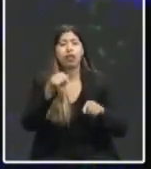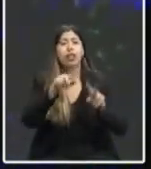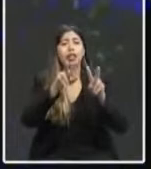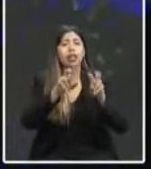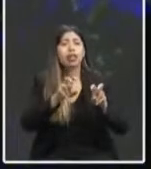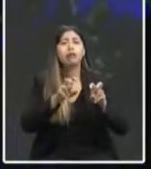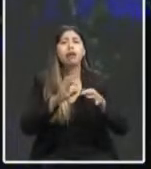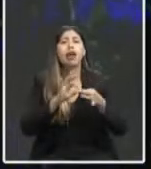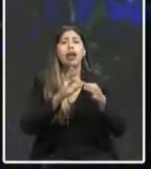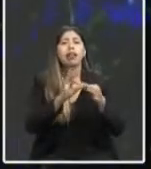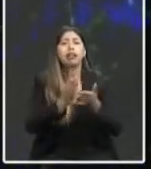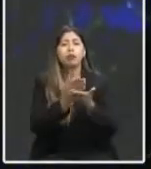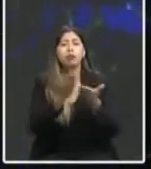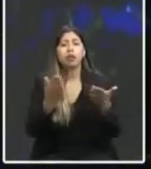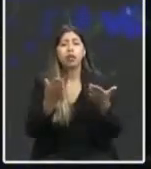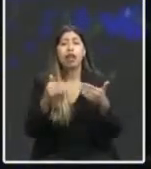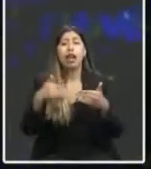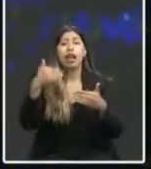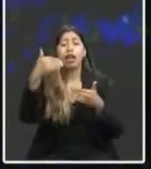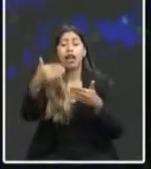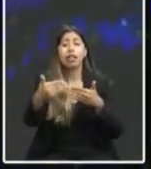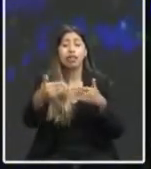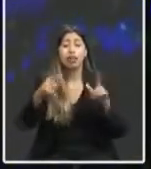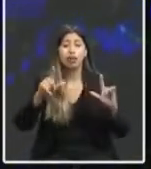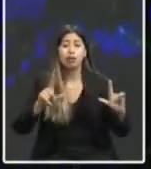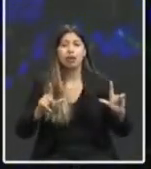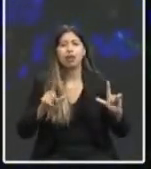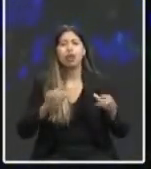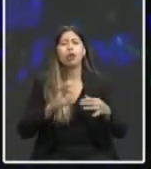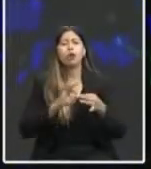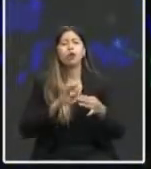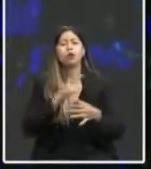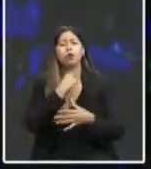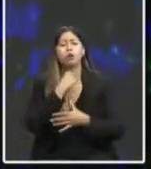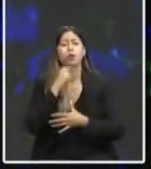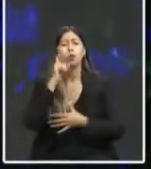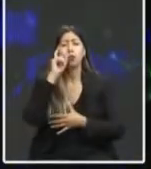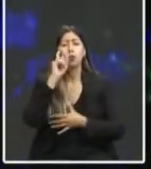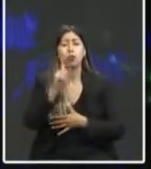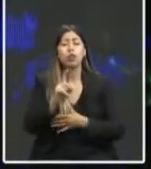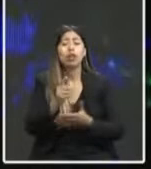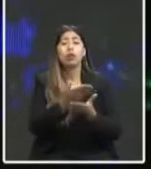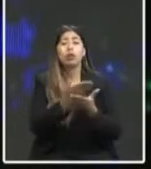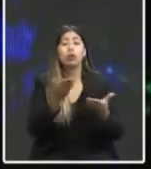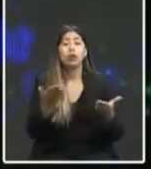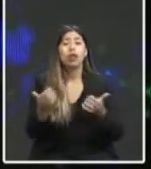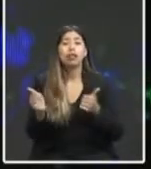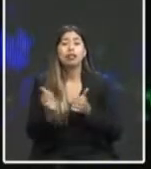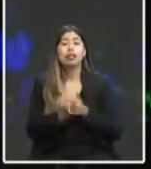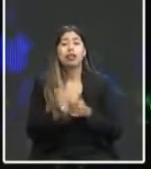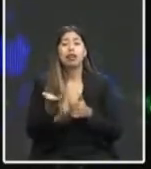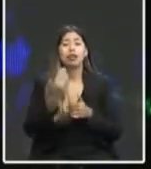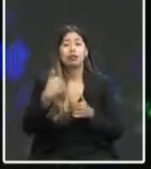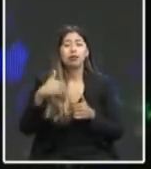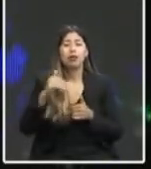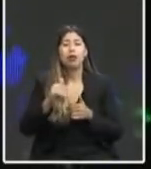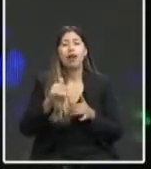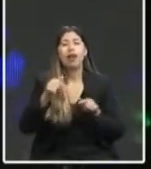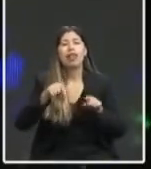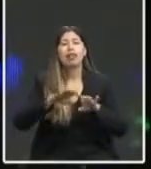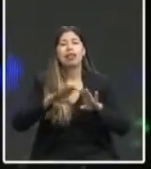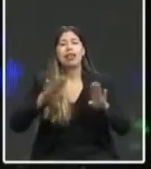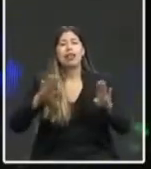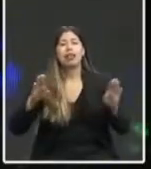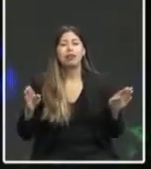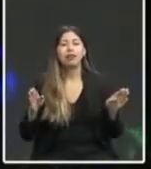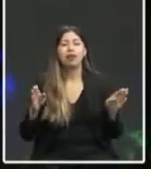ustedes que están detrás de la pantalla. Nos encantaría que estuvieran acá junto a nosotros en este hermoso escenario con los expositores